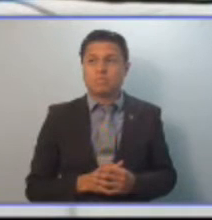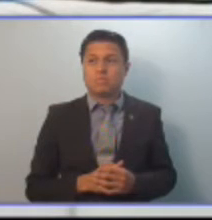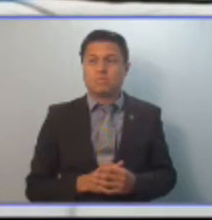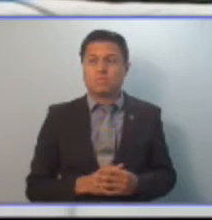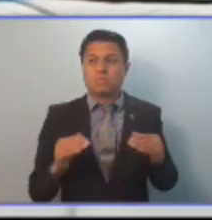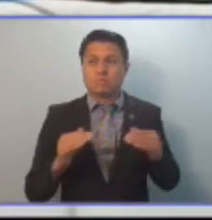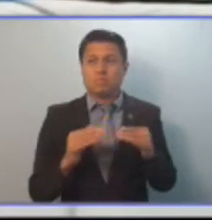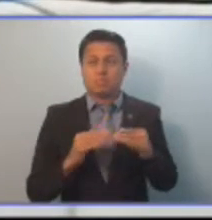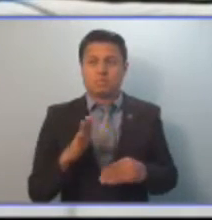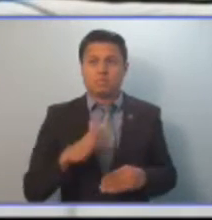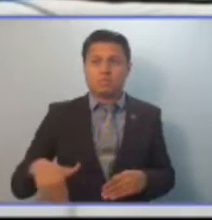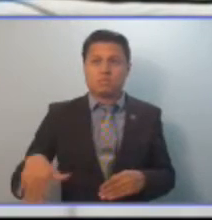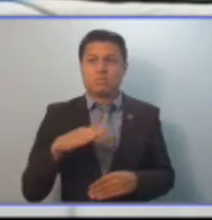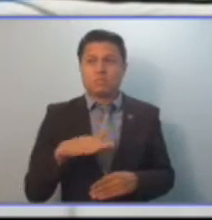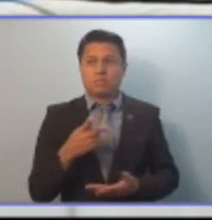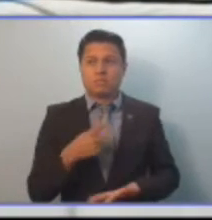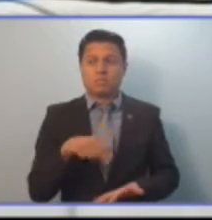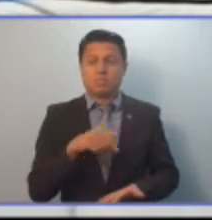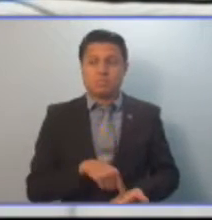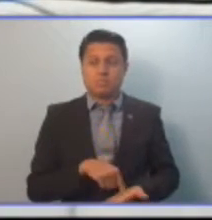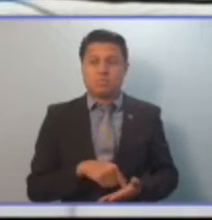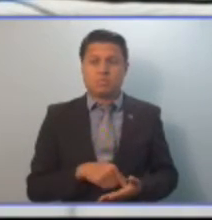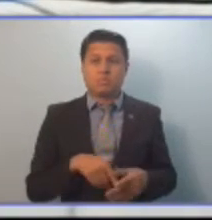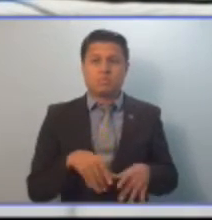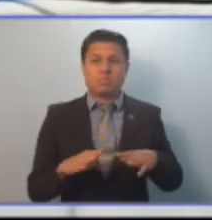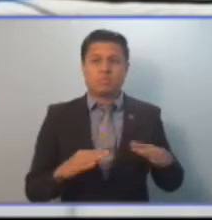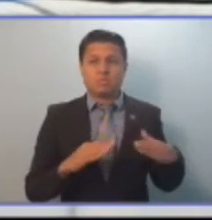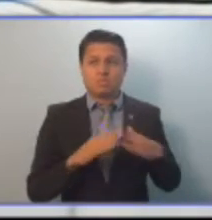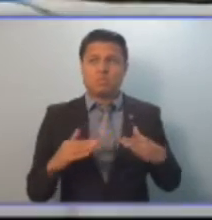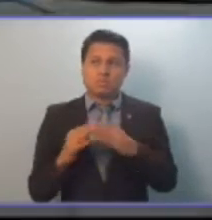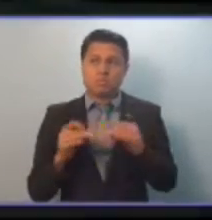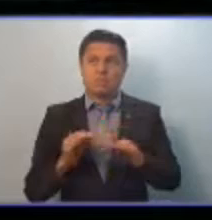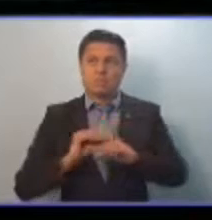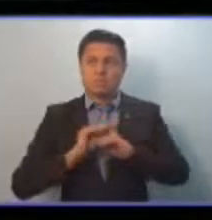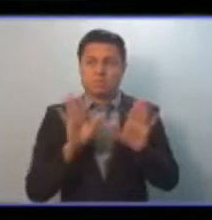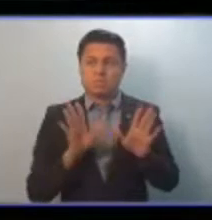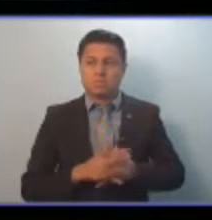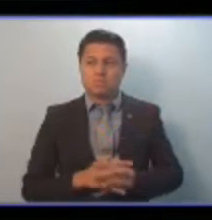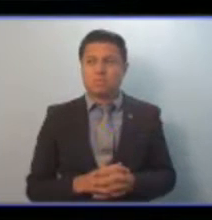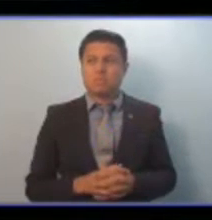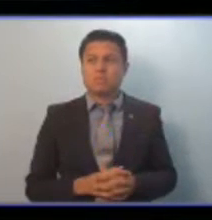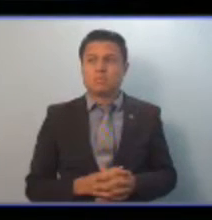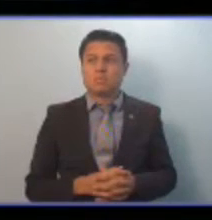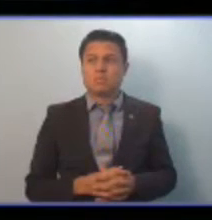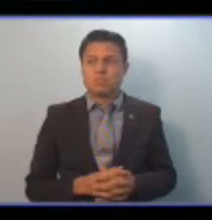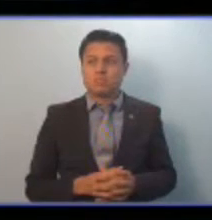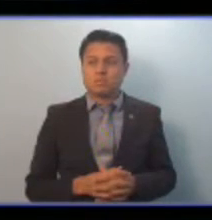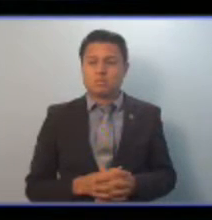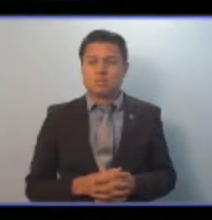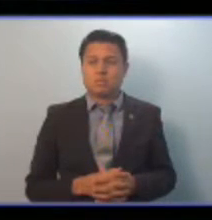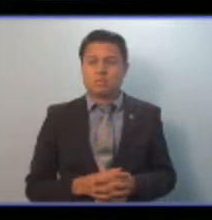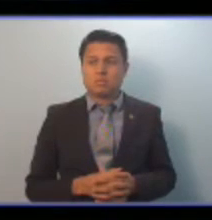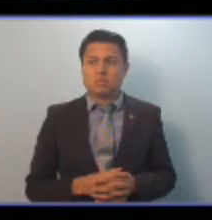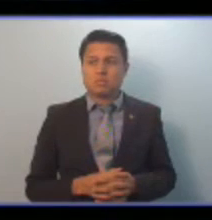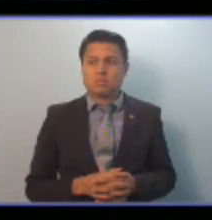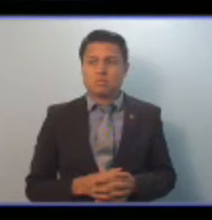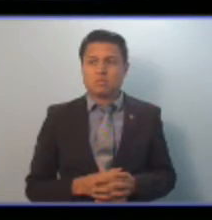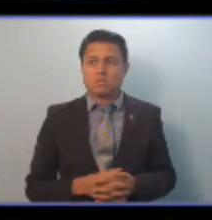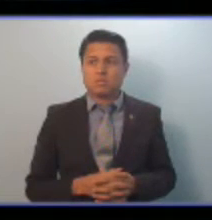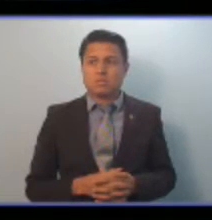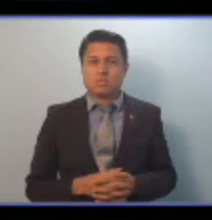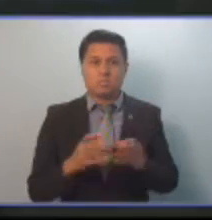el territorio paracentral, San Vicente, y entonces uno tiene de nuevo una percepción,